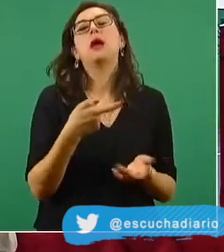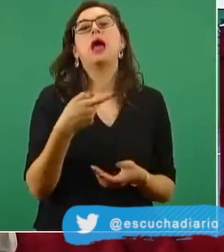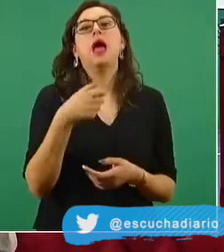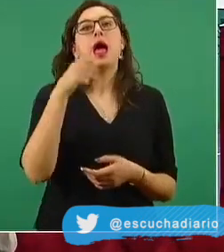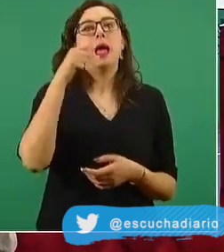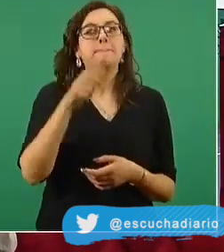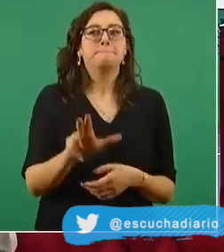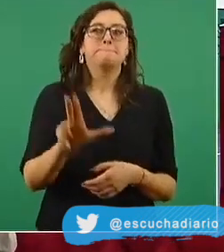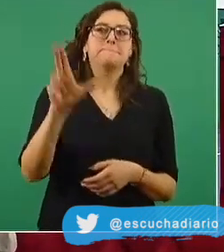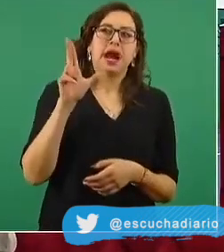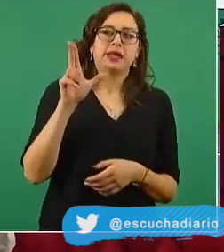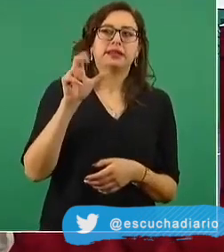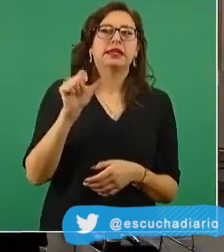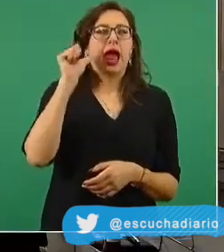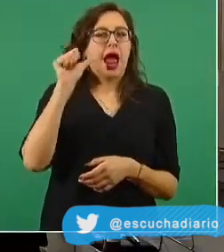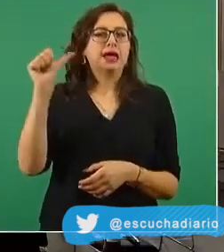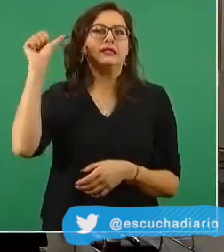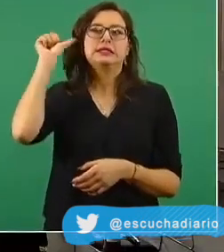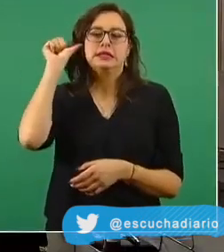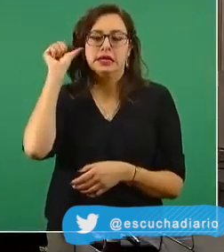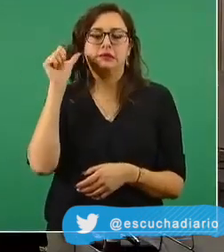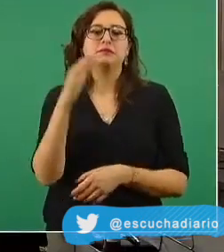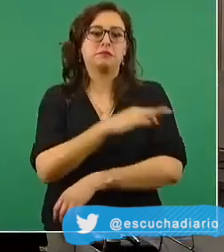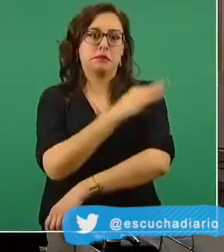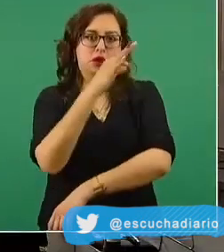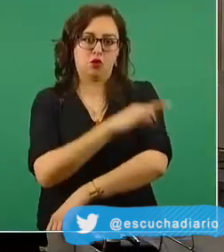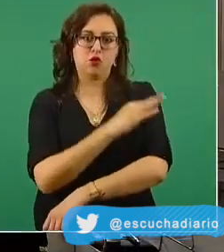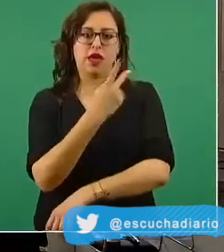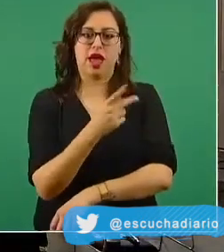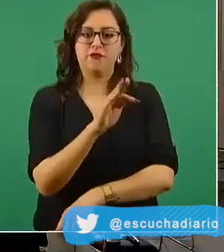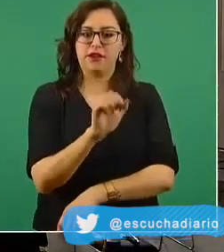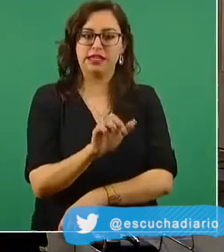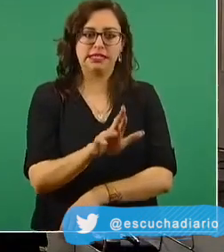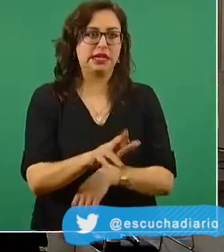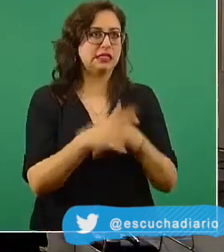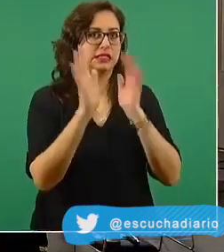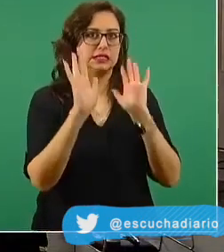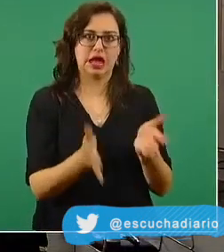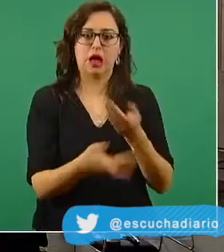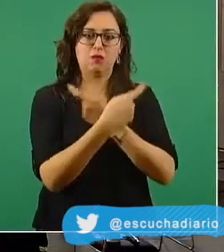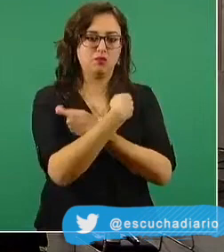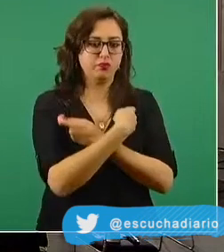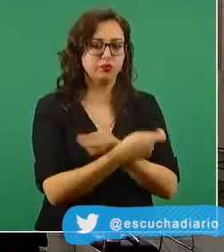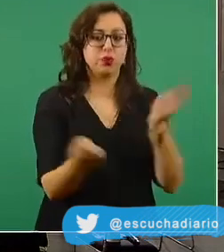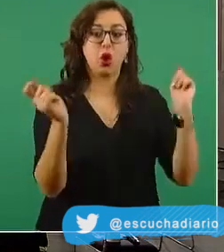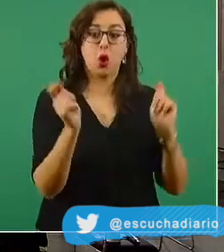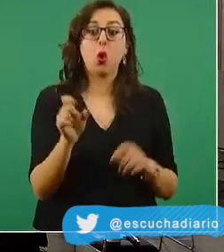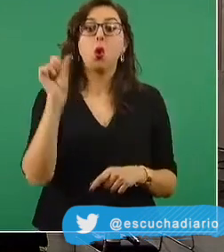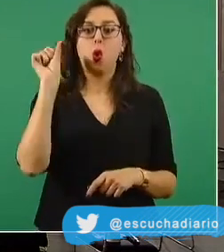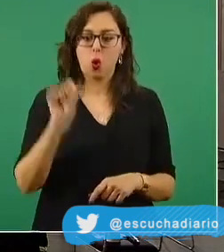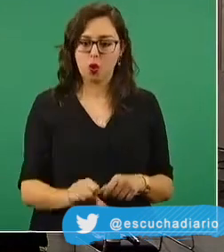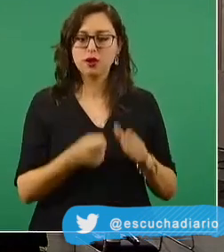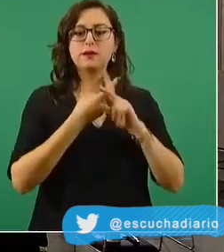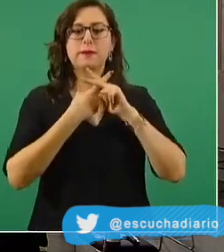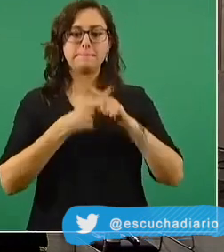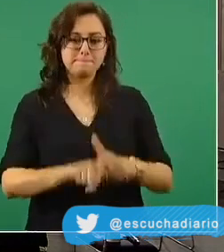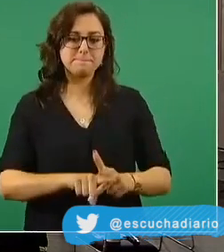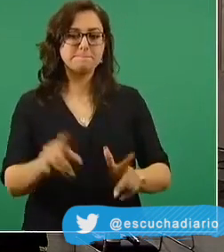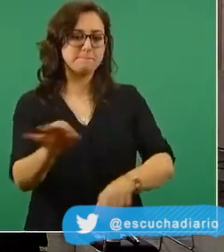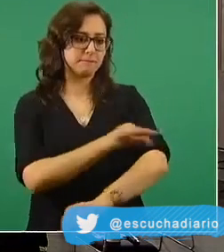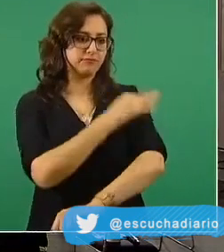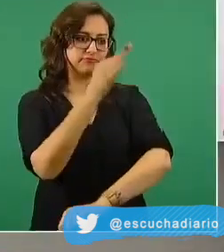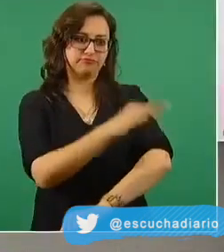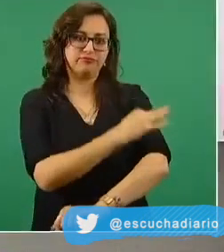el día de ayer se llevó a cabo la distribución nacional de toda esta vacuna y precisamente el día de hoy inició ya de